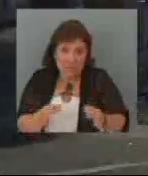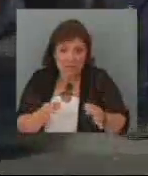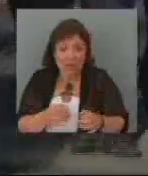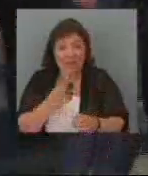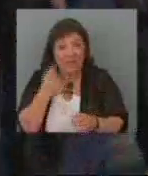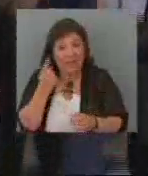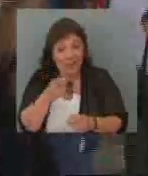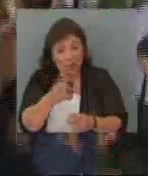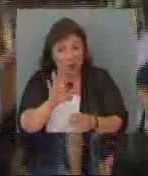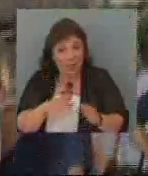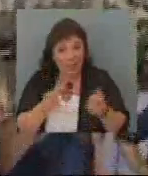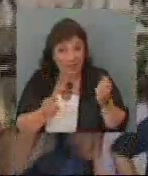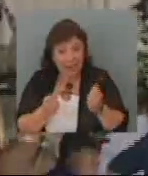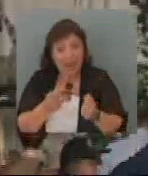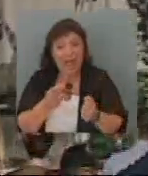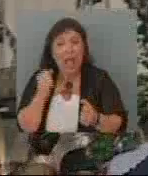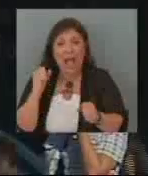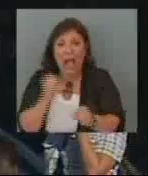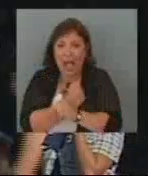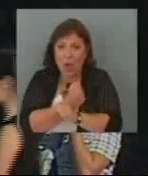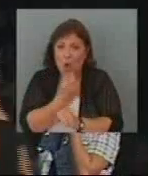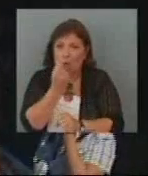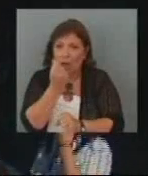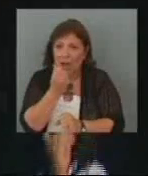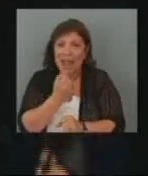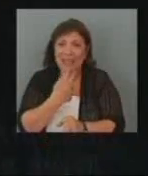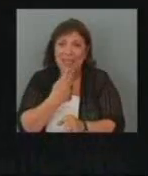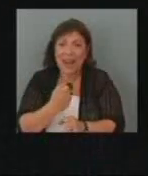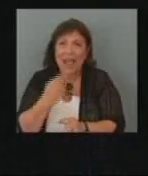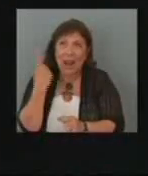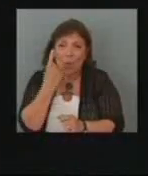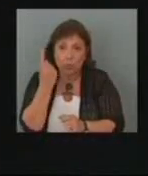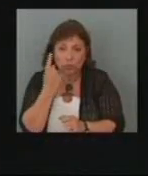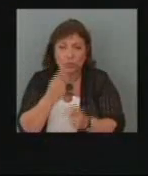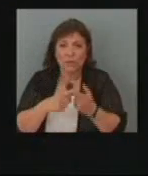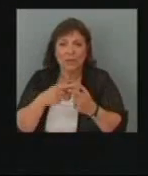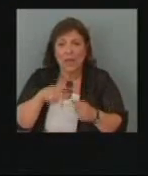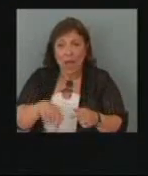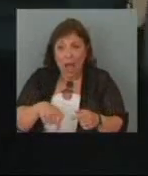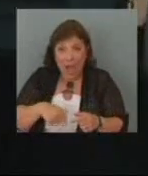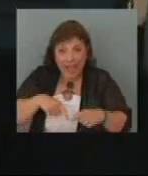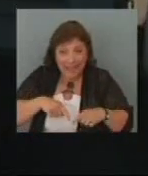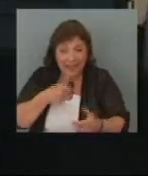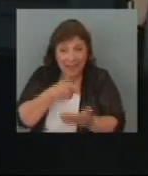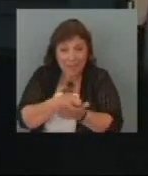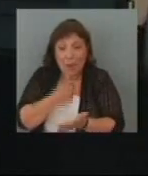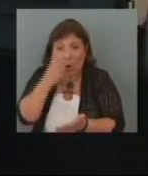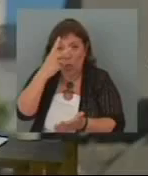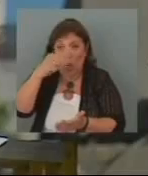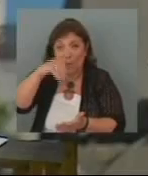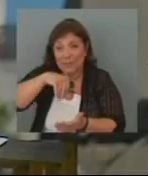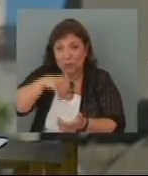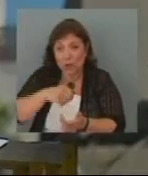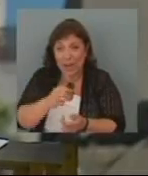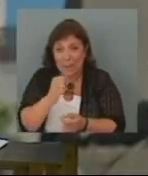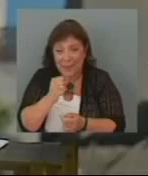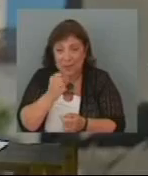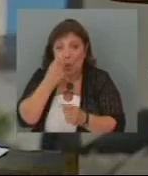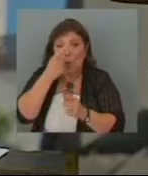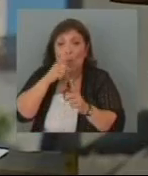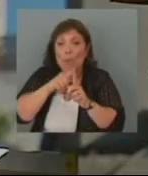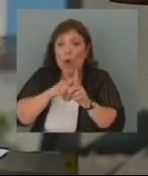tránsito también destacó el ahorro energético que supone este recambio. La Intendencia está pagando hoy 2 millones de pesos por mes